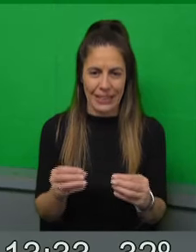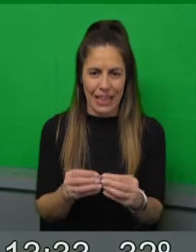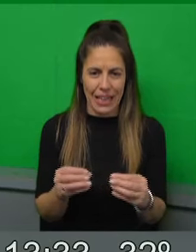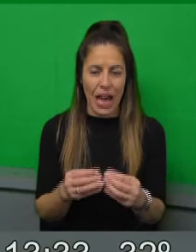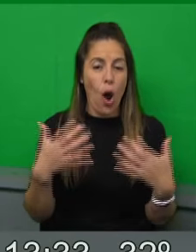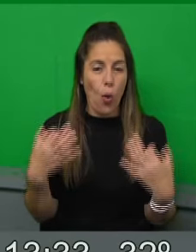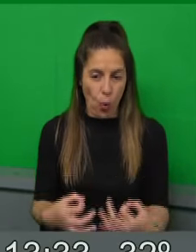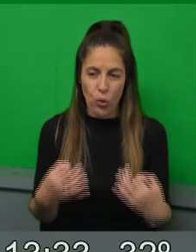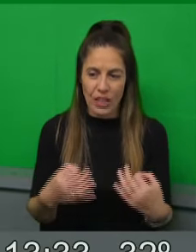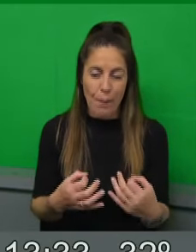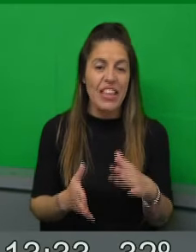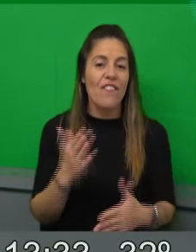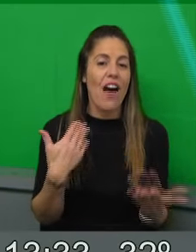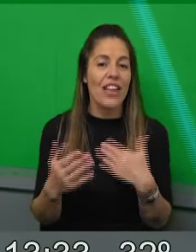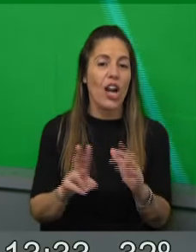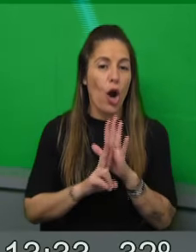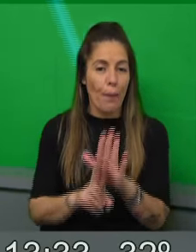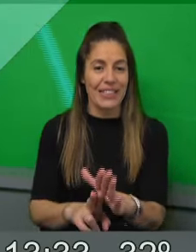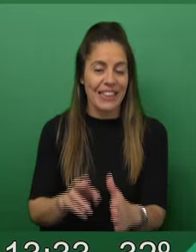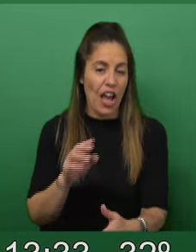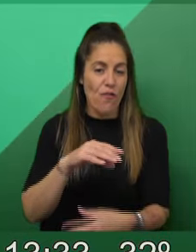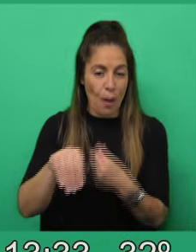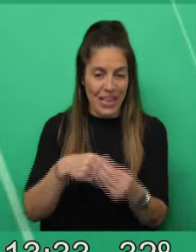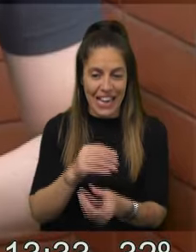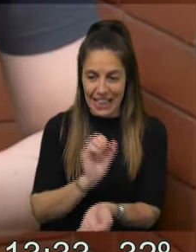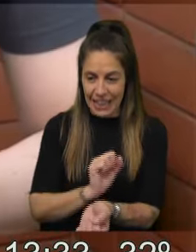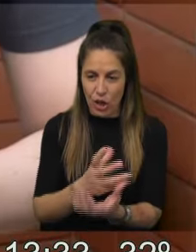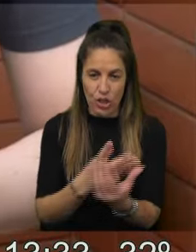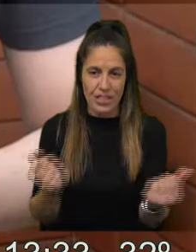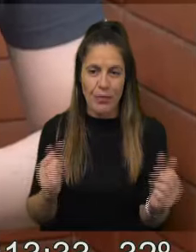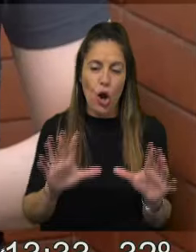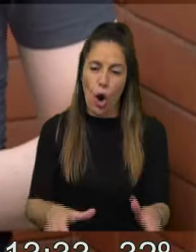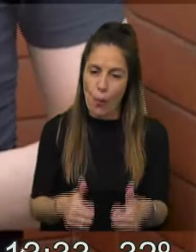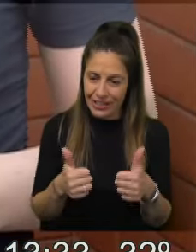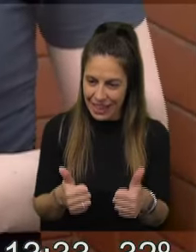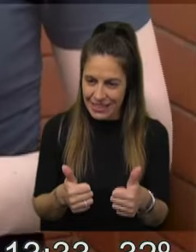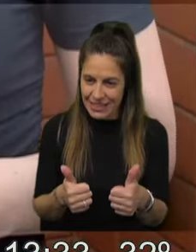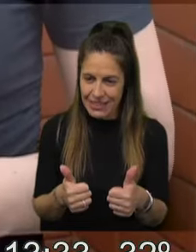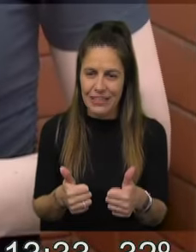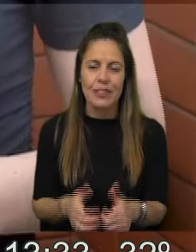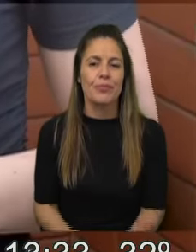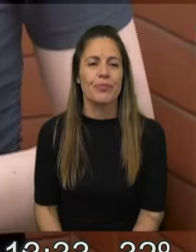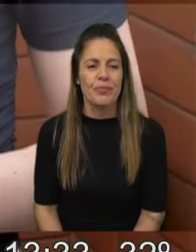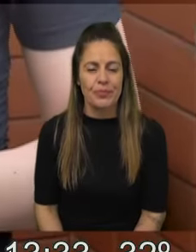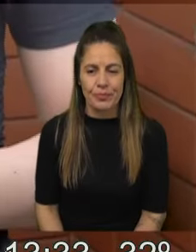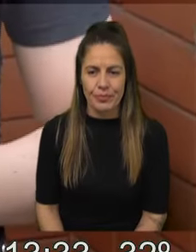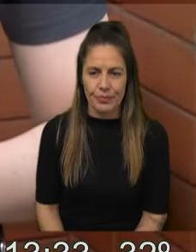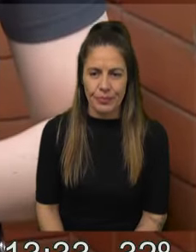¿Cómo que justamente va a hablar con representantes de familiares de detenidos desaparecidos? ¿Cómo estás, Porque todos Juliana? Buen sabemos lo que mediodía. es vivir.